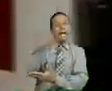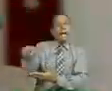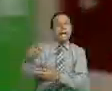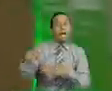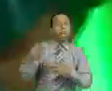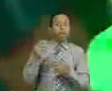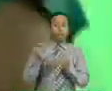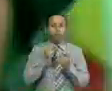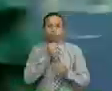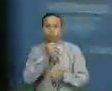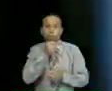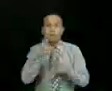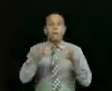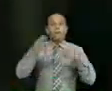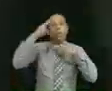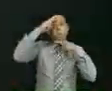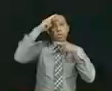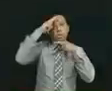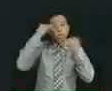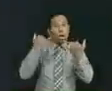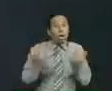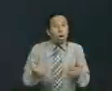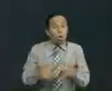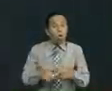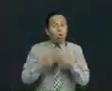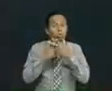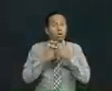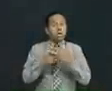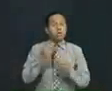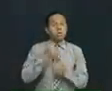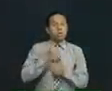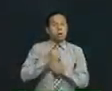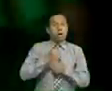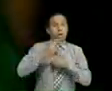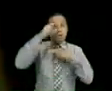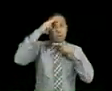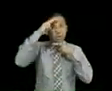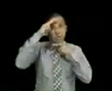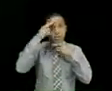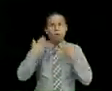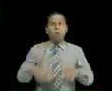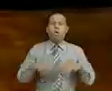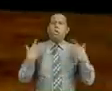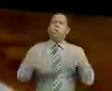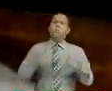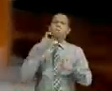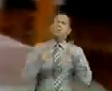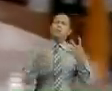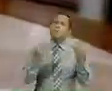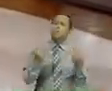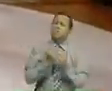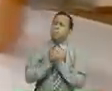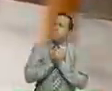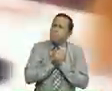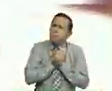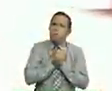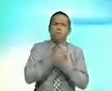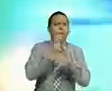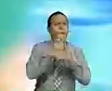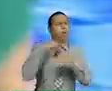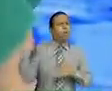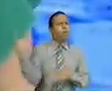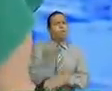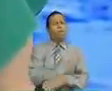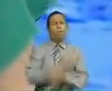quien desde su primer programa tuvo la acogida esperada. Tan querida, tan apreciada, tan valorada por el Ecuador entero. Yo